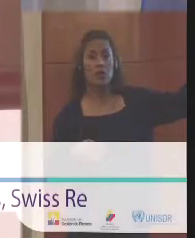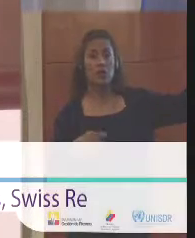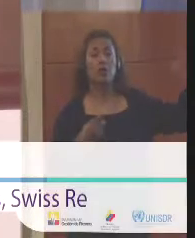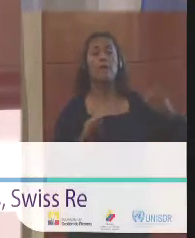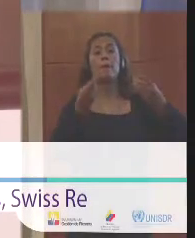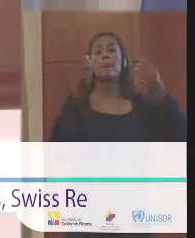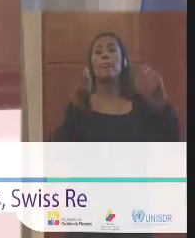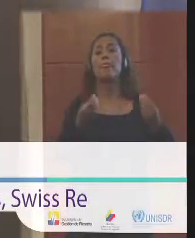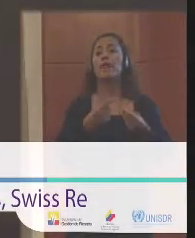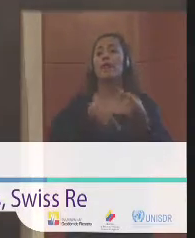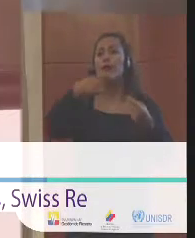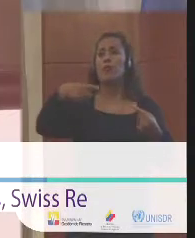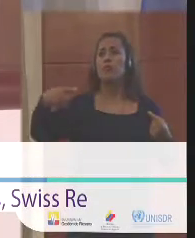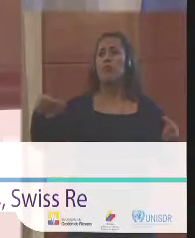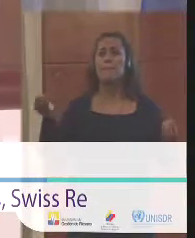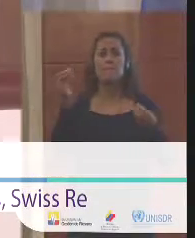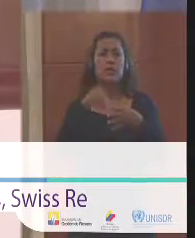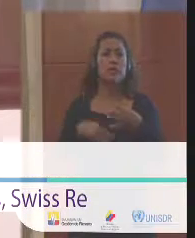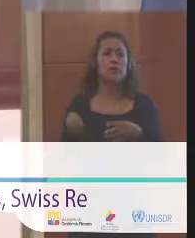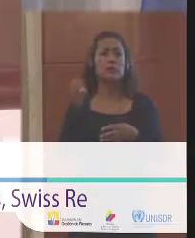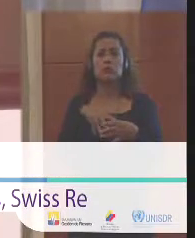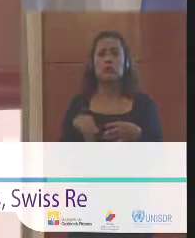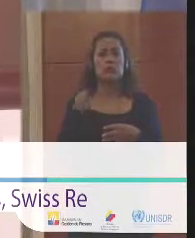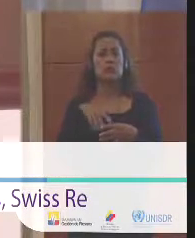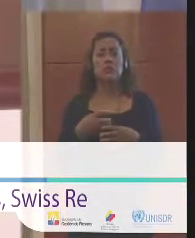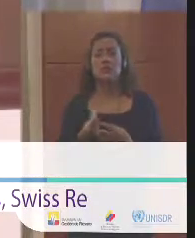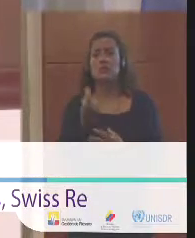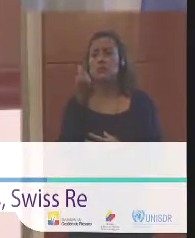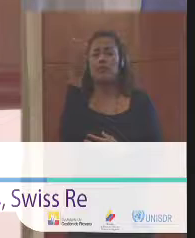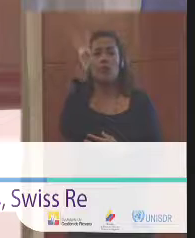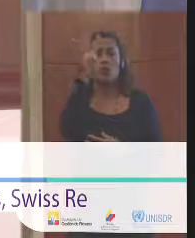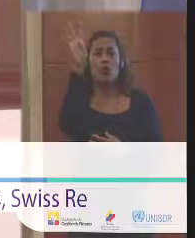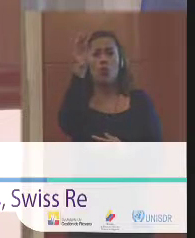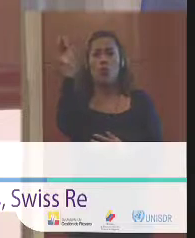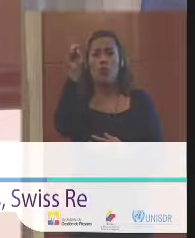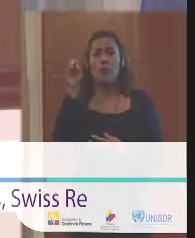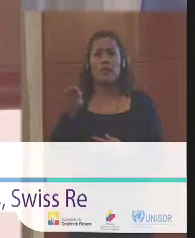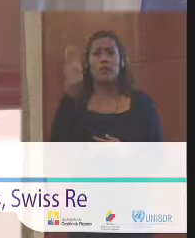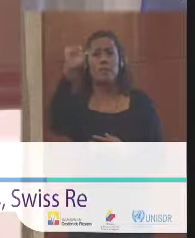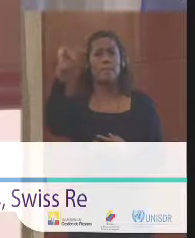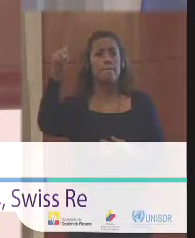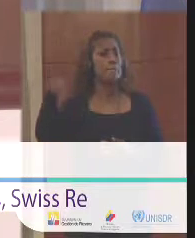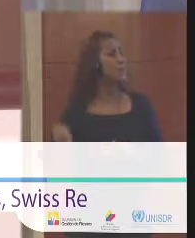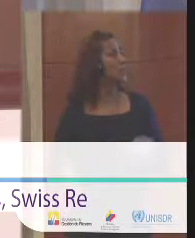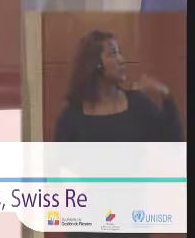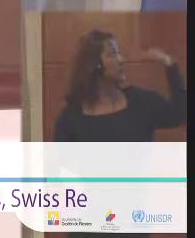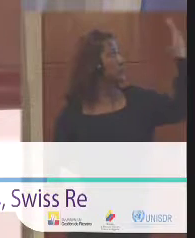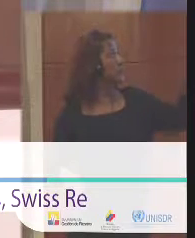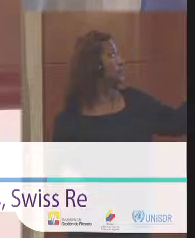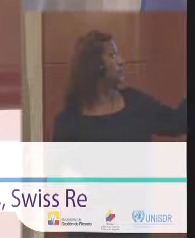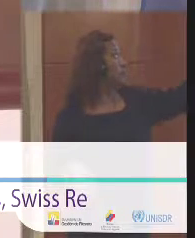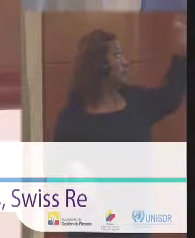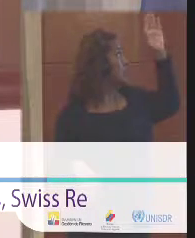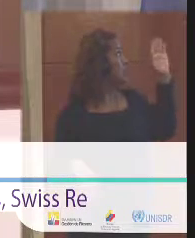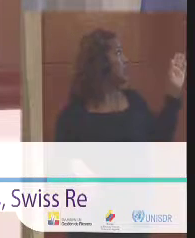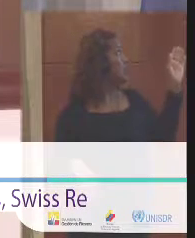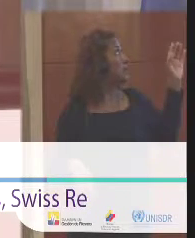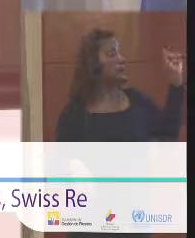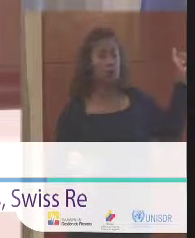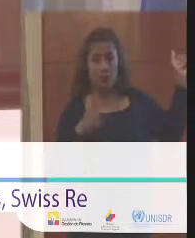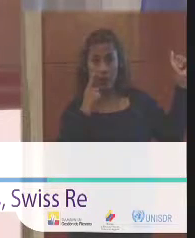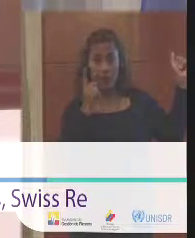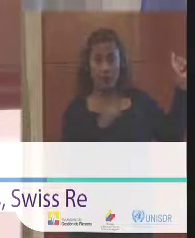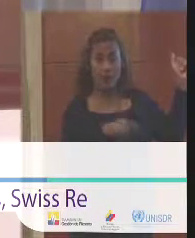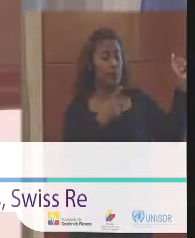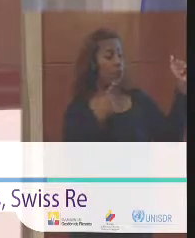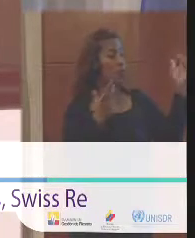una pérdida acumulativa del promedio de 4% del PIB. En el otro caso, a la derecha, puede ver que